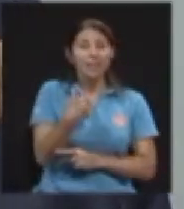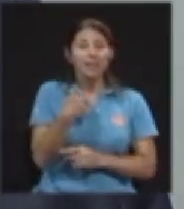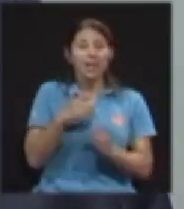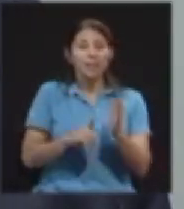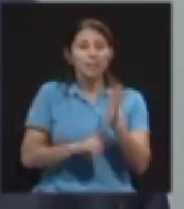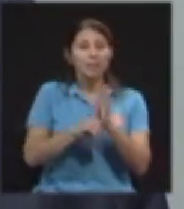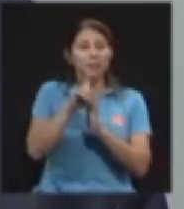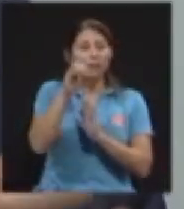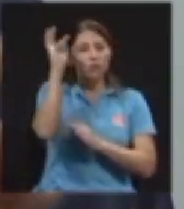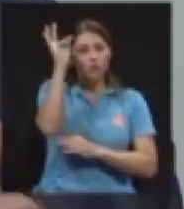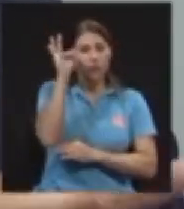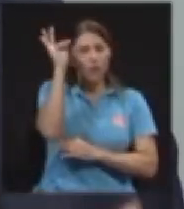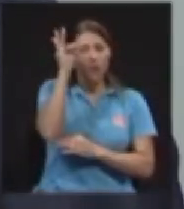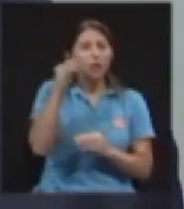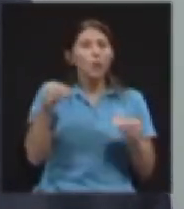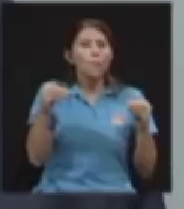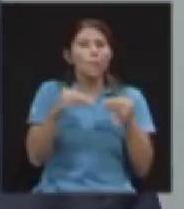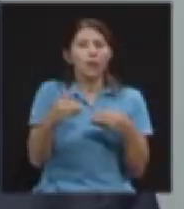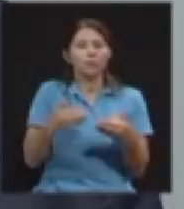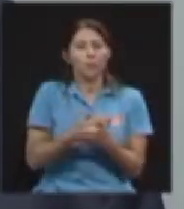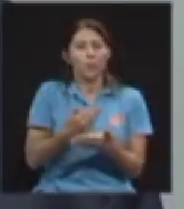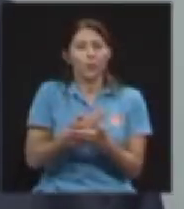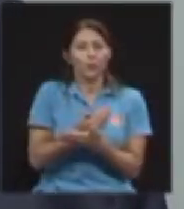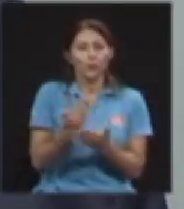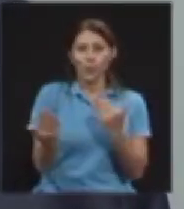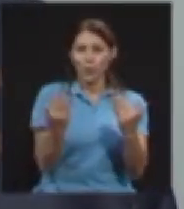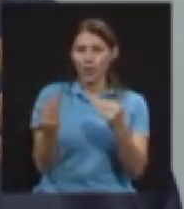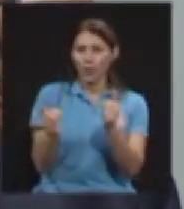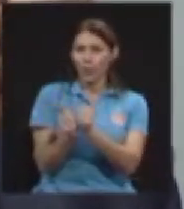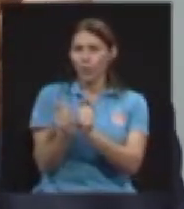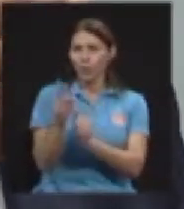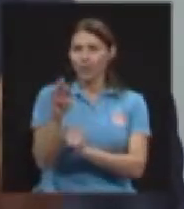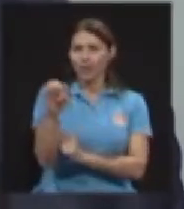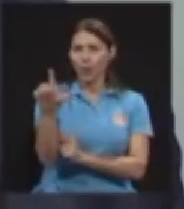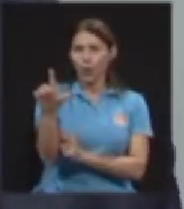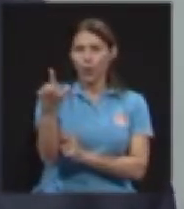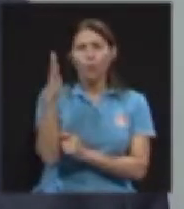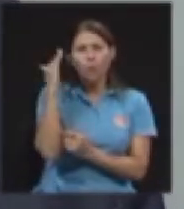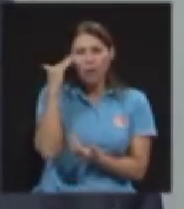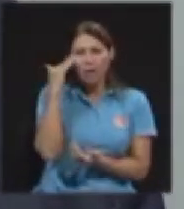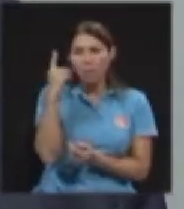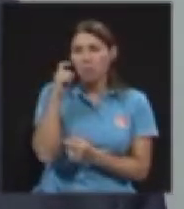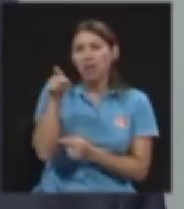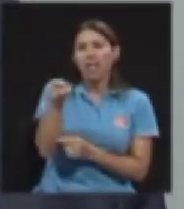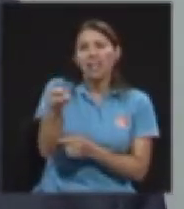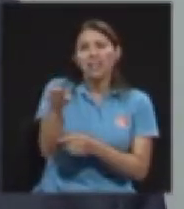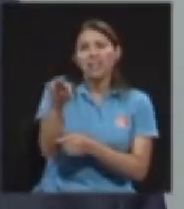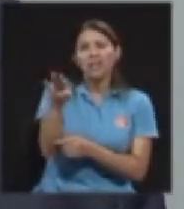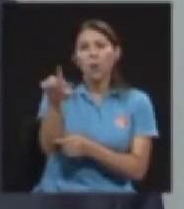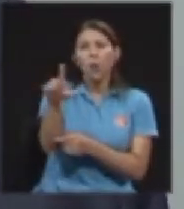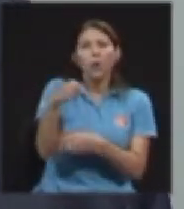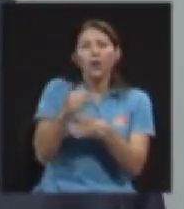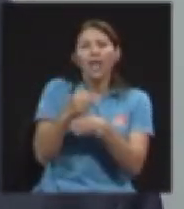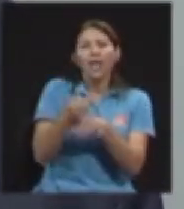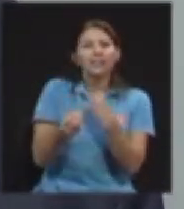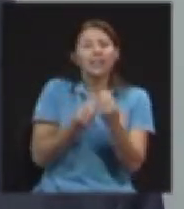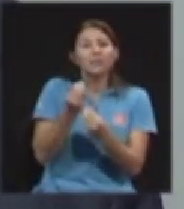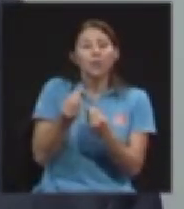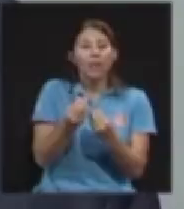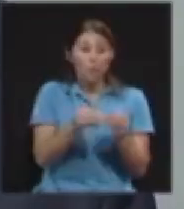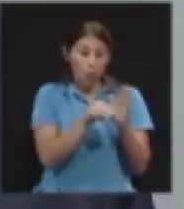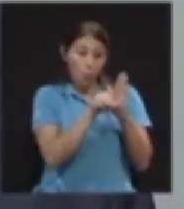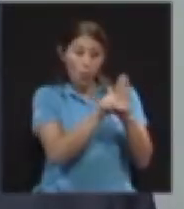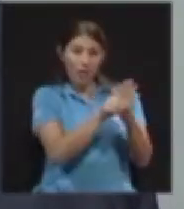así, mucho más novedoso de lo que era Tirol, porque Tirol lo que hace es tomar los modelos tradicionales de oligopolio y